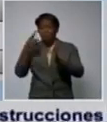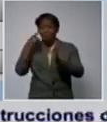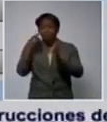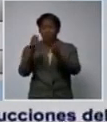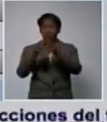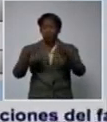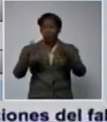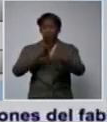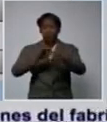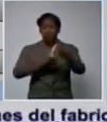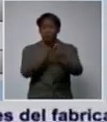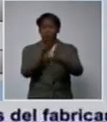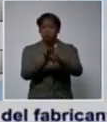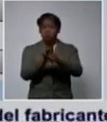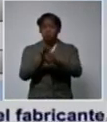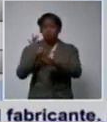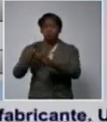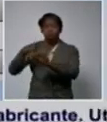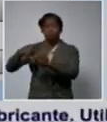20.984.360 casos activos,